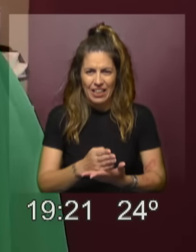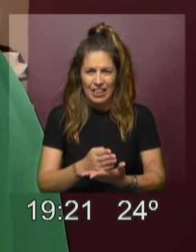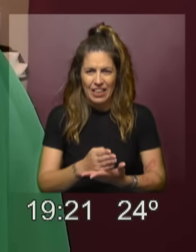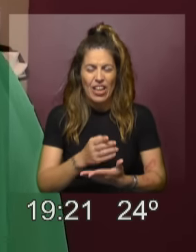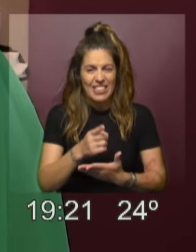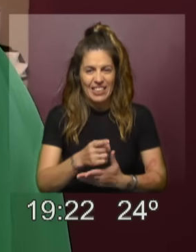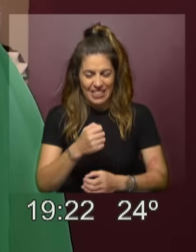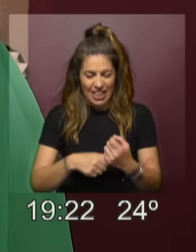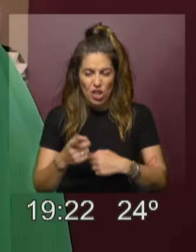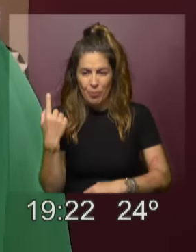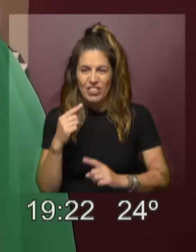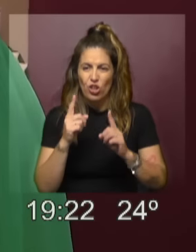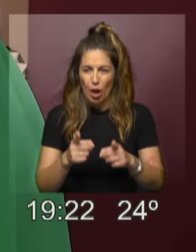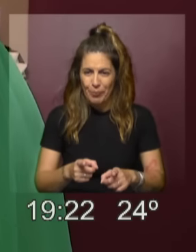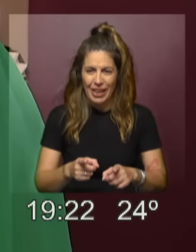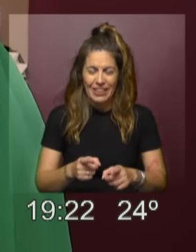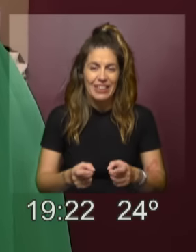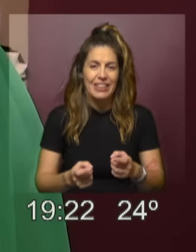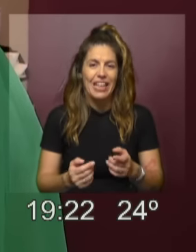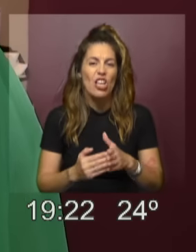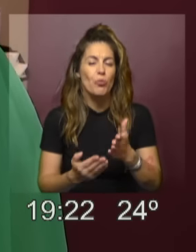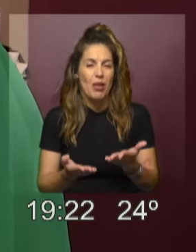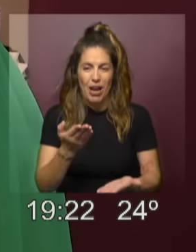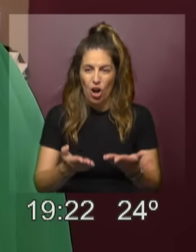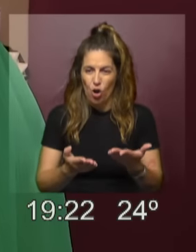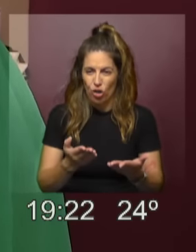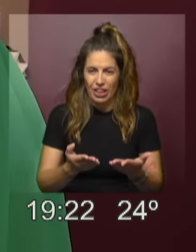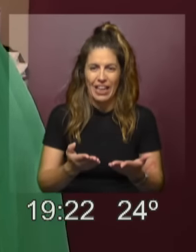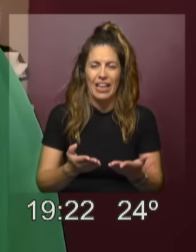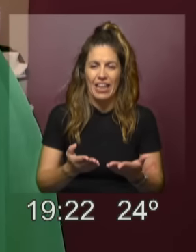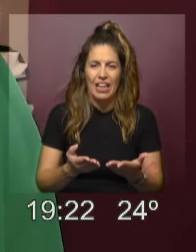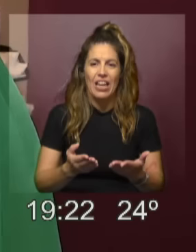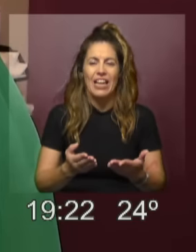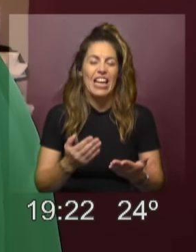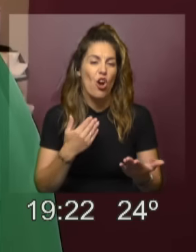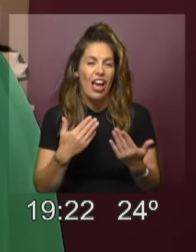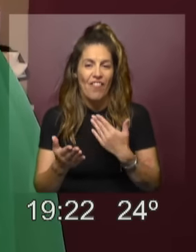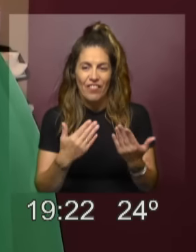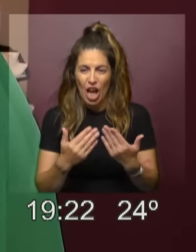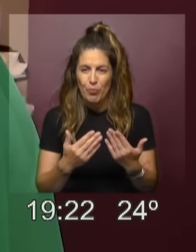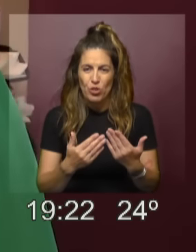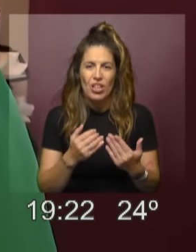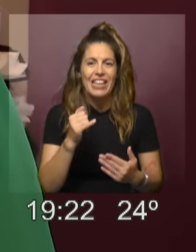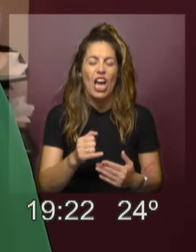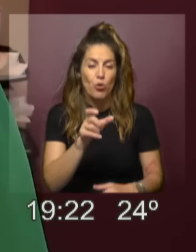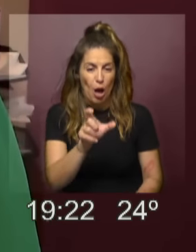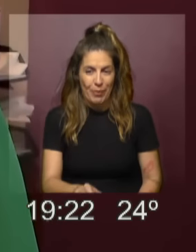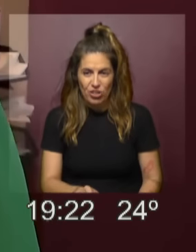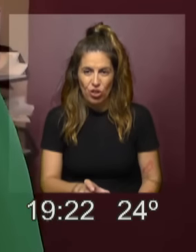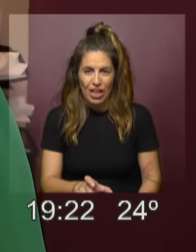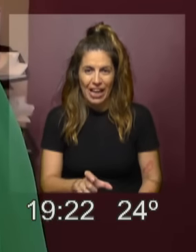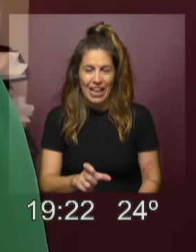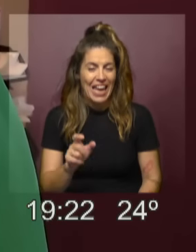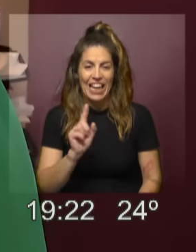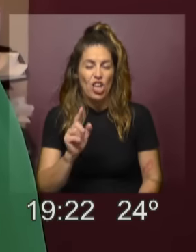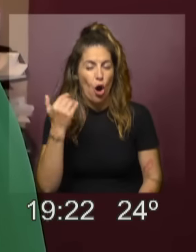sentencia del año pasado, también de la Suprema Corte, que en definitiva lo que estamos hablando es de que hay un sujeto que todavía es inmaduro